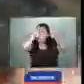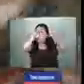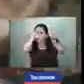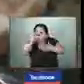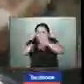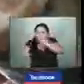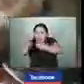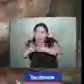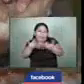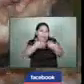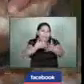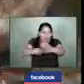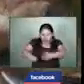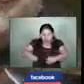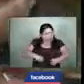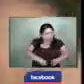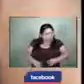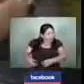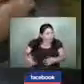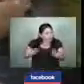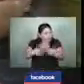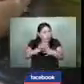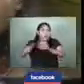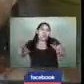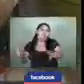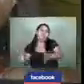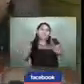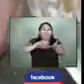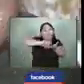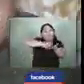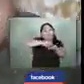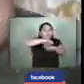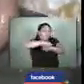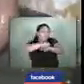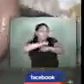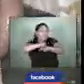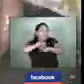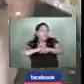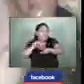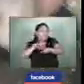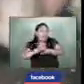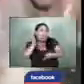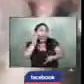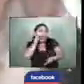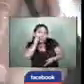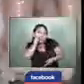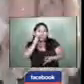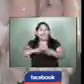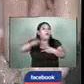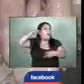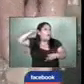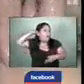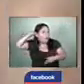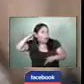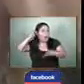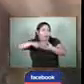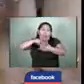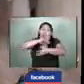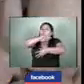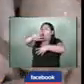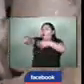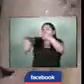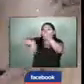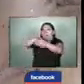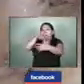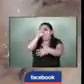libras de menudos, que de inmediato comienza a limpiar. Esto es cachete, orejas, de todo un